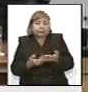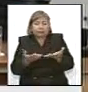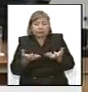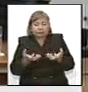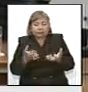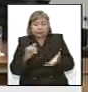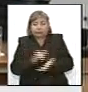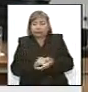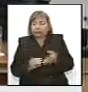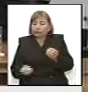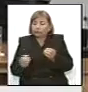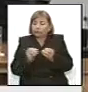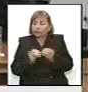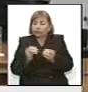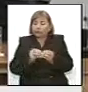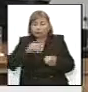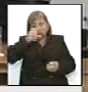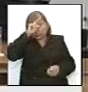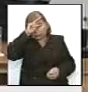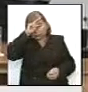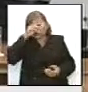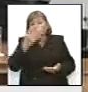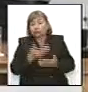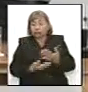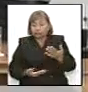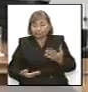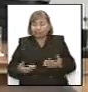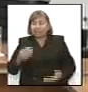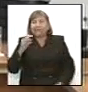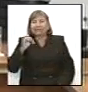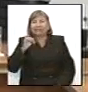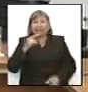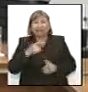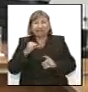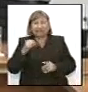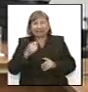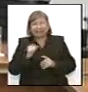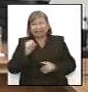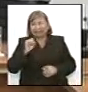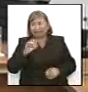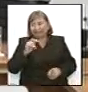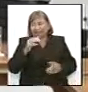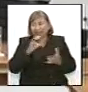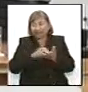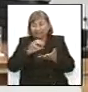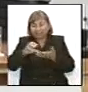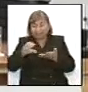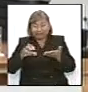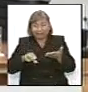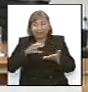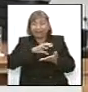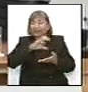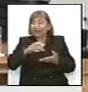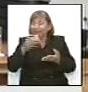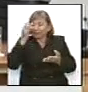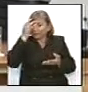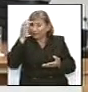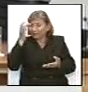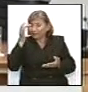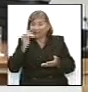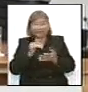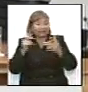es conectar al Perú. Ya estamos en la época de las Smart City. Necesitamos ciudades, distritos totalmente